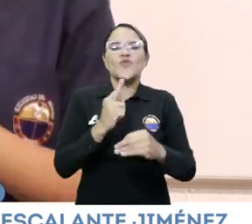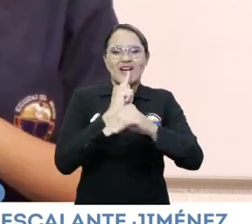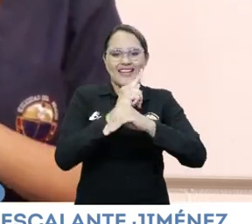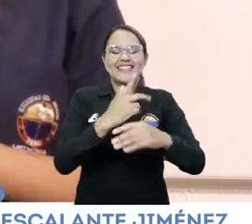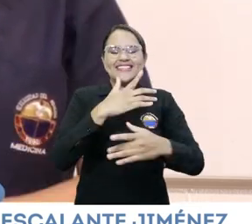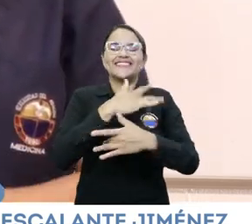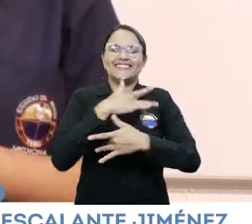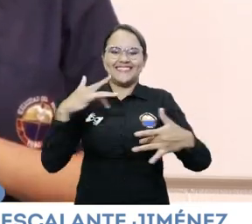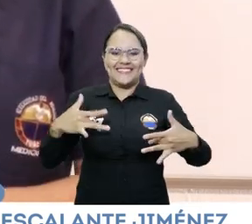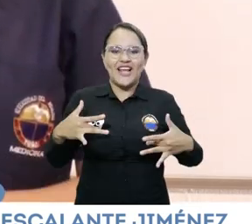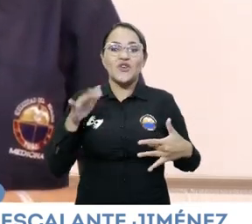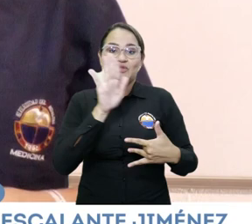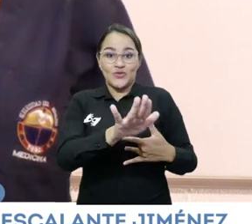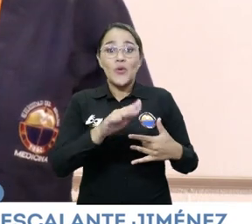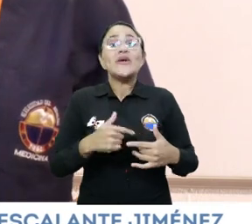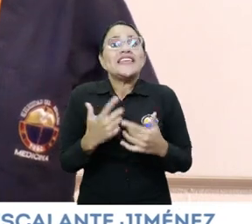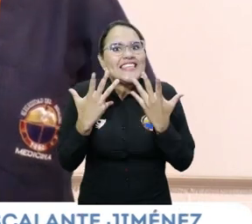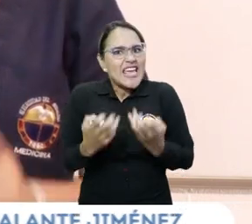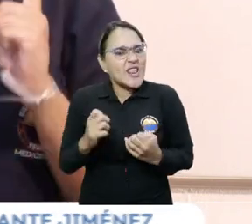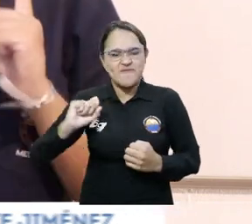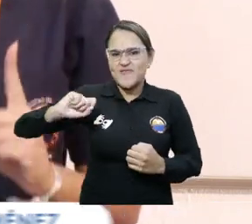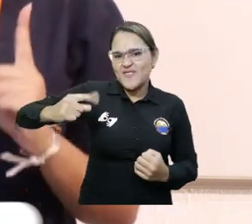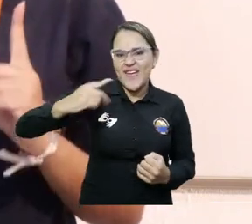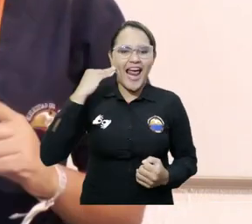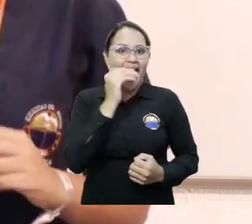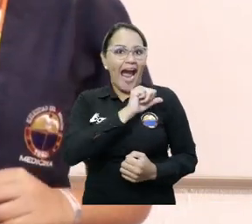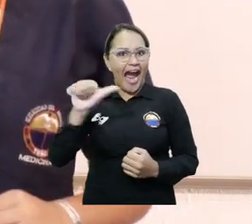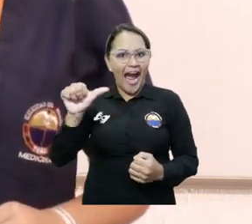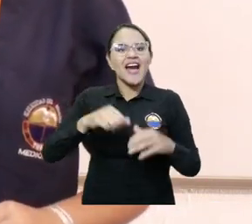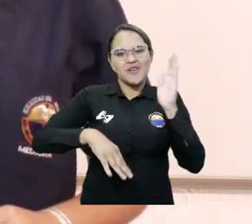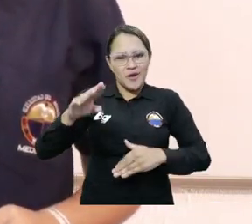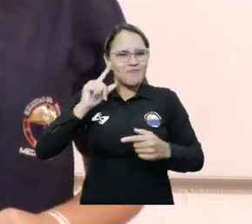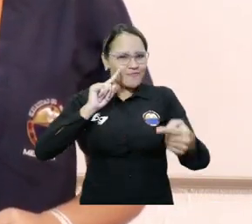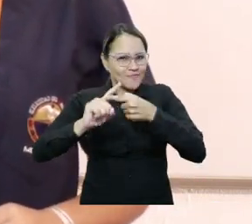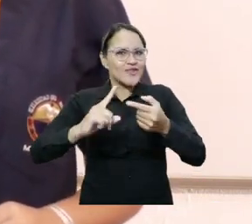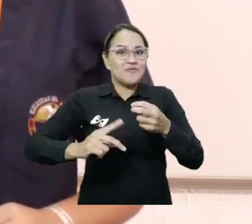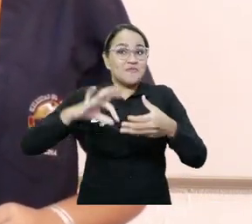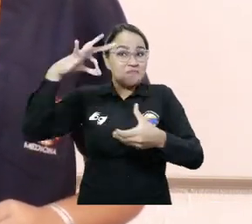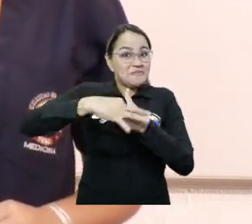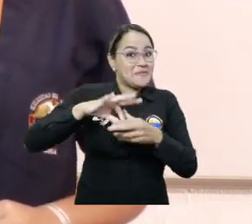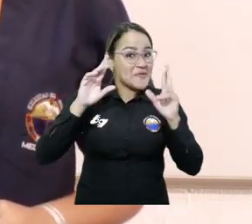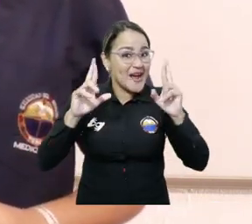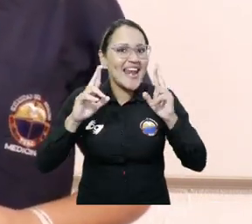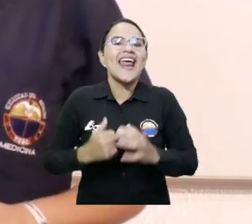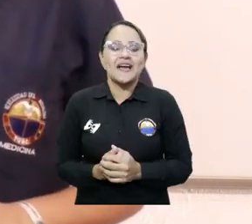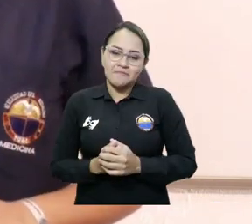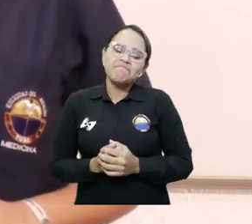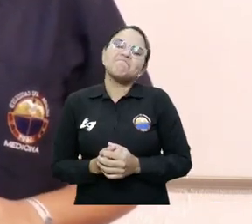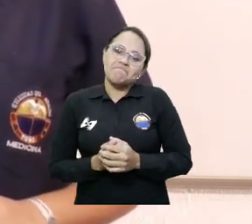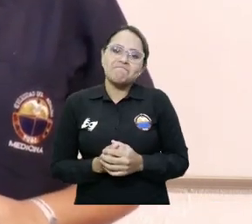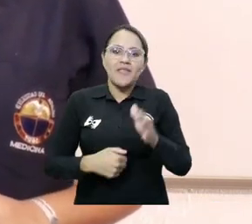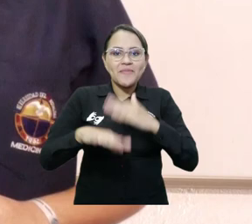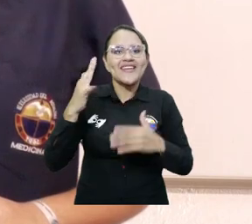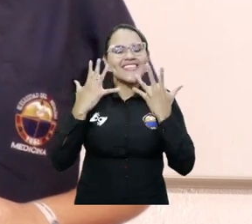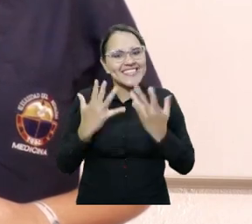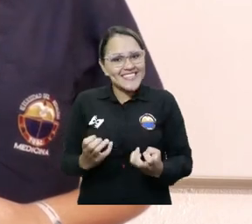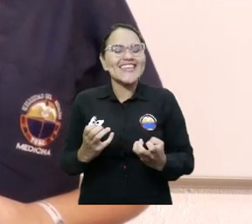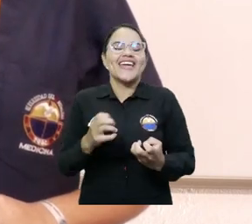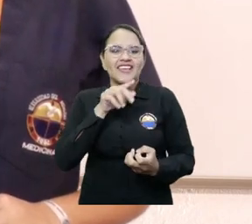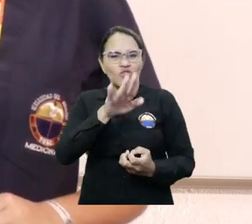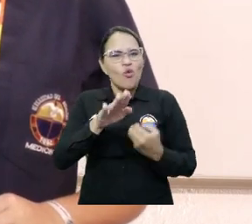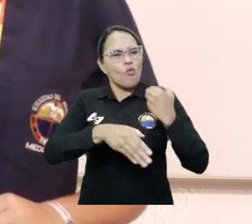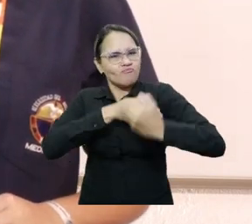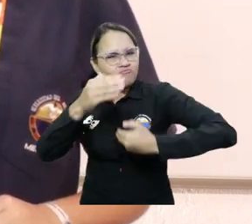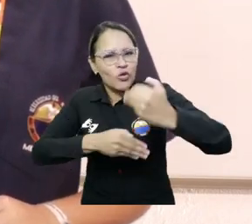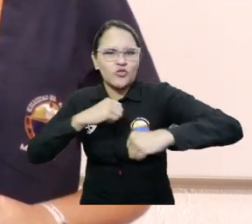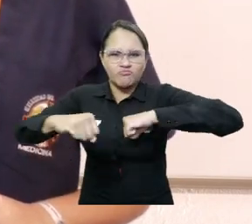de la Facultad de Ciencias de la Salud y aspiramos a ser las primeras mujeres en ocupar este cargo de elección estudiantil. Creemos en los liderazgos y en el